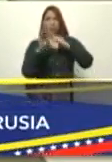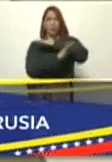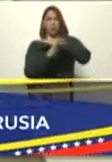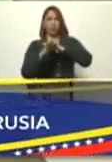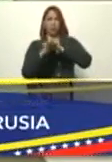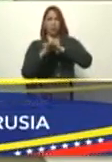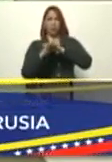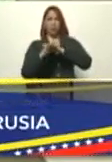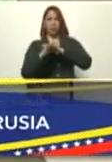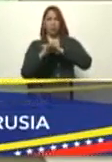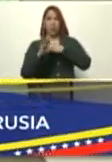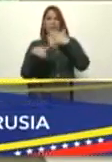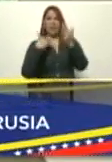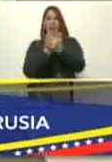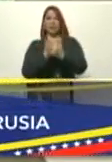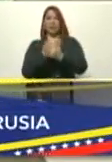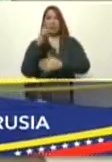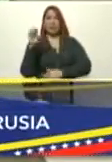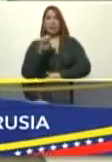este de Europa.